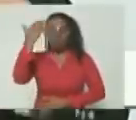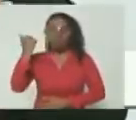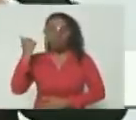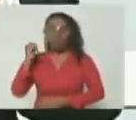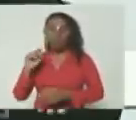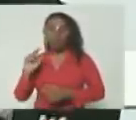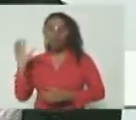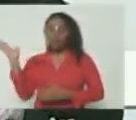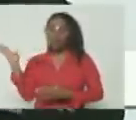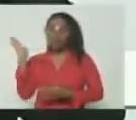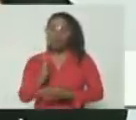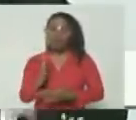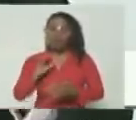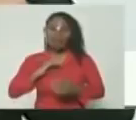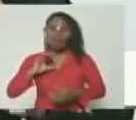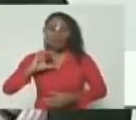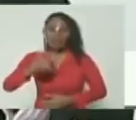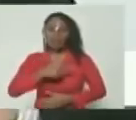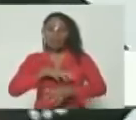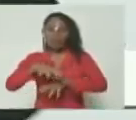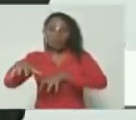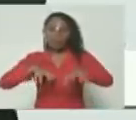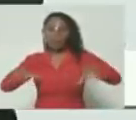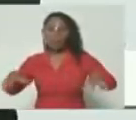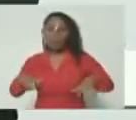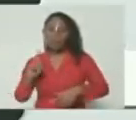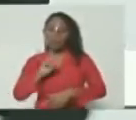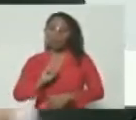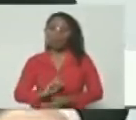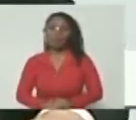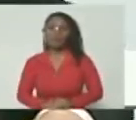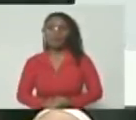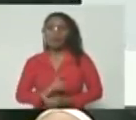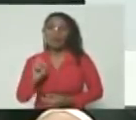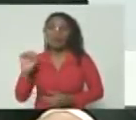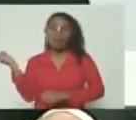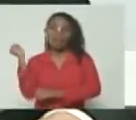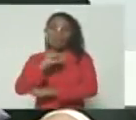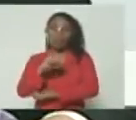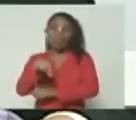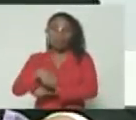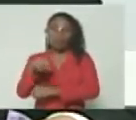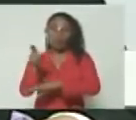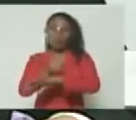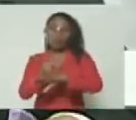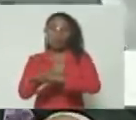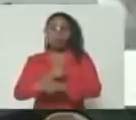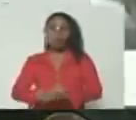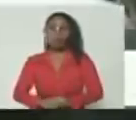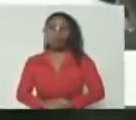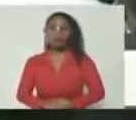dividir. Esta oposición necesita unidad para poder derrotar a este gobierno. Muchas gracias, presidente.